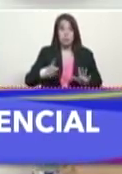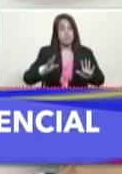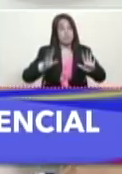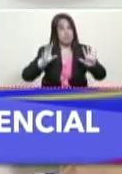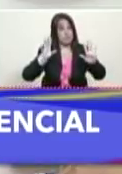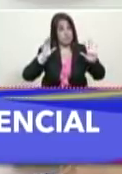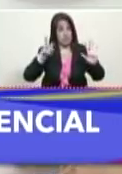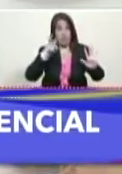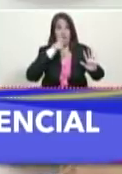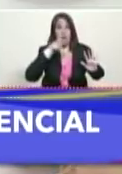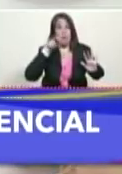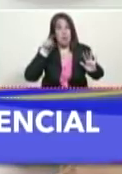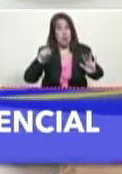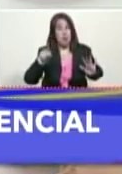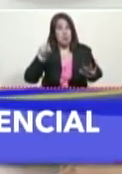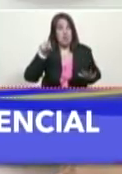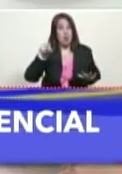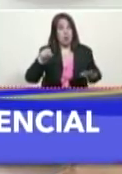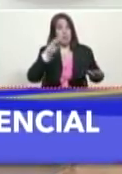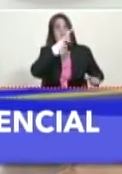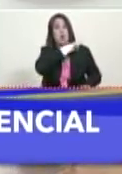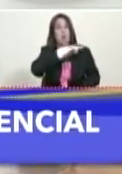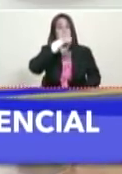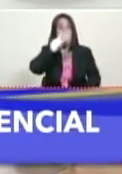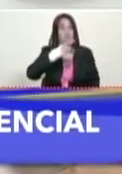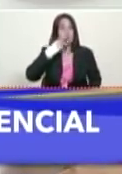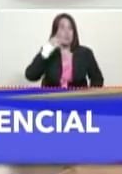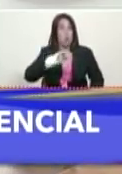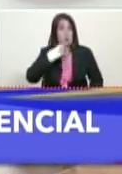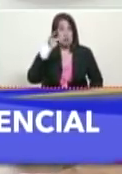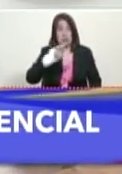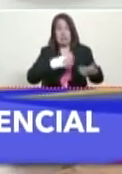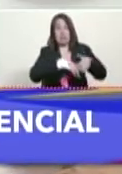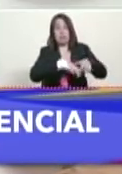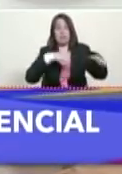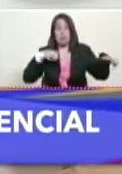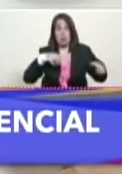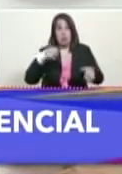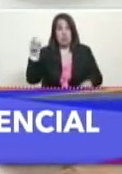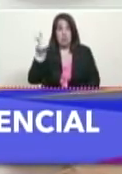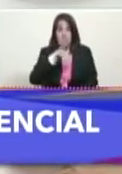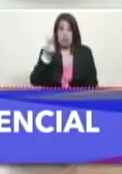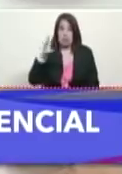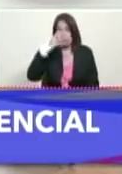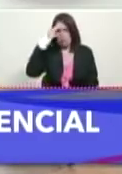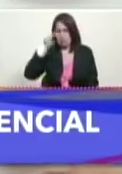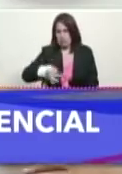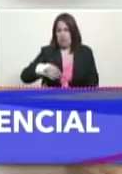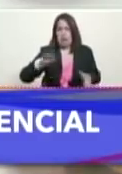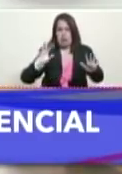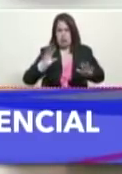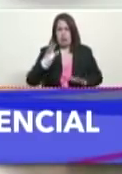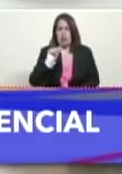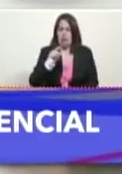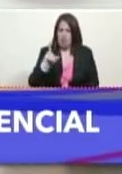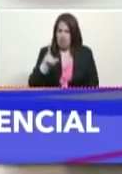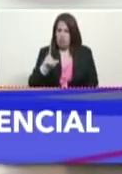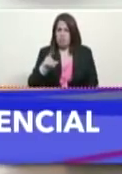mi pregunta va a usted como jefe político de millones de venezolanos que creen en Acción Democrática. Señor Ramos